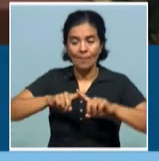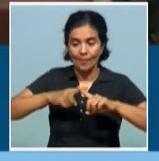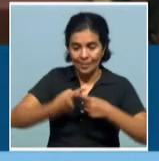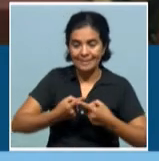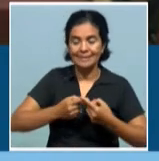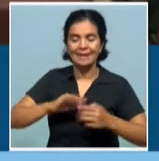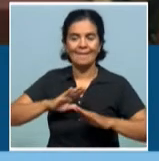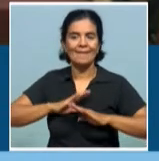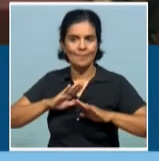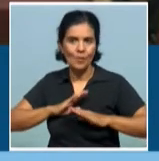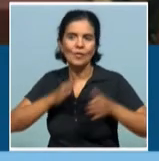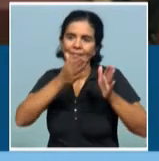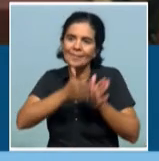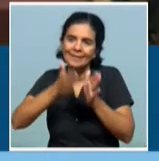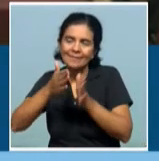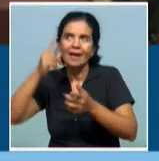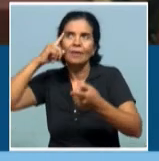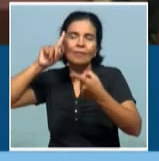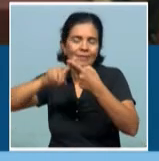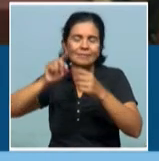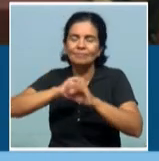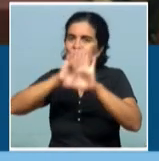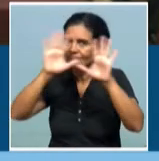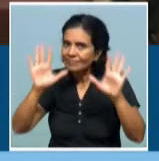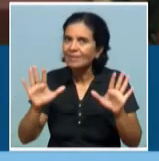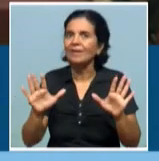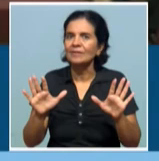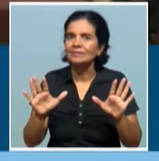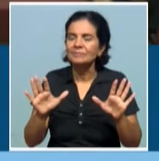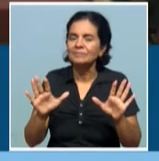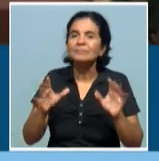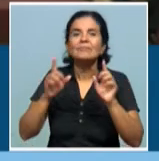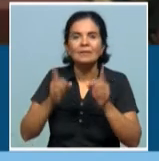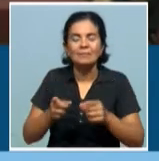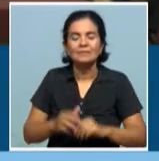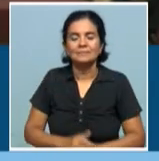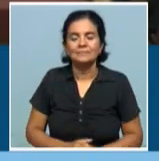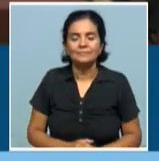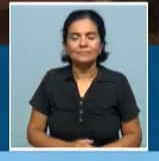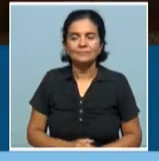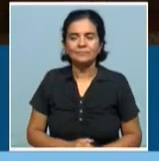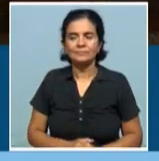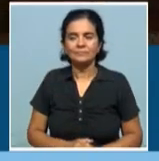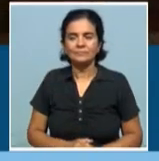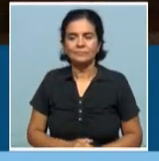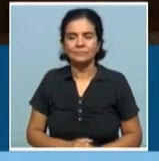planificada, sistemática y con objetivos claros. Creemos la necesidad de extender